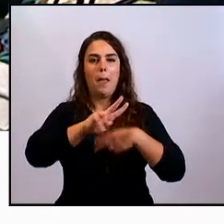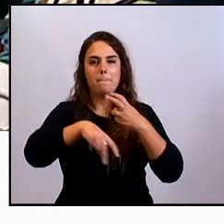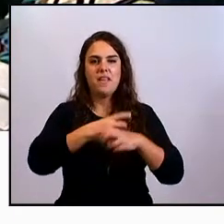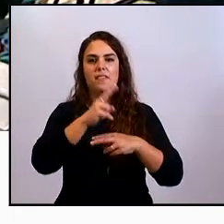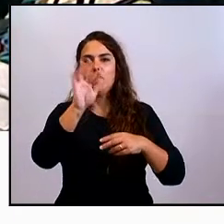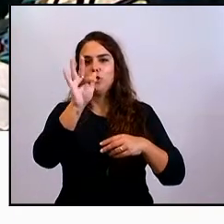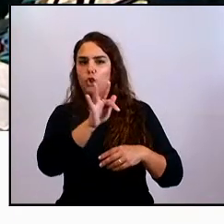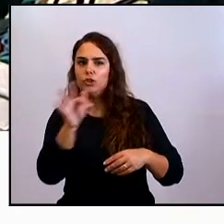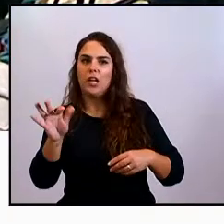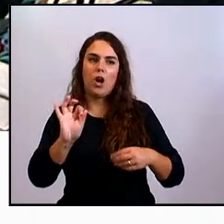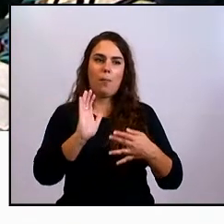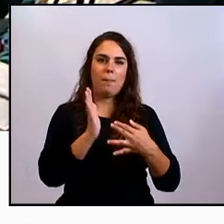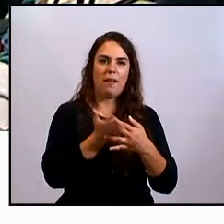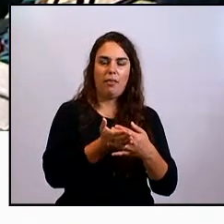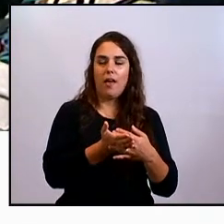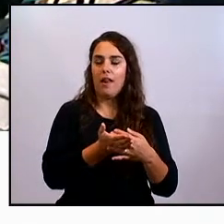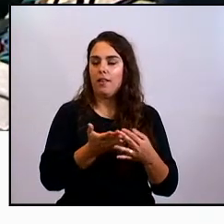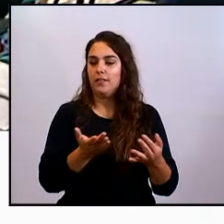a parciales.